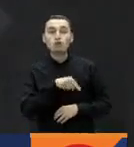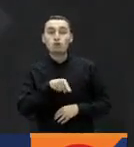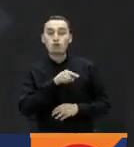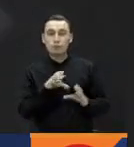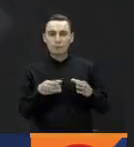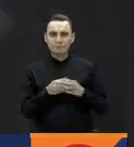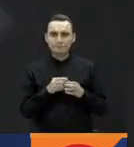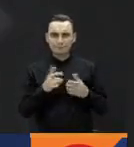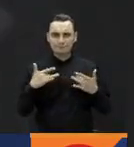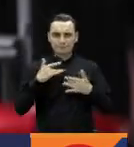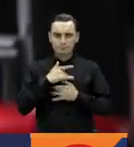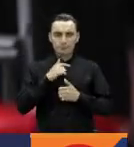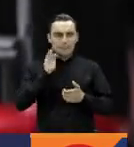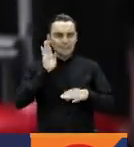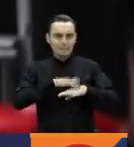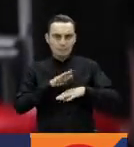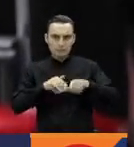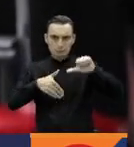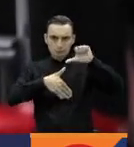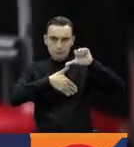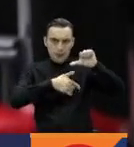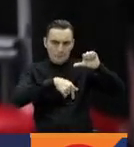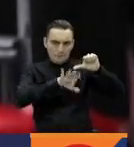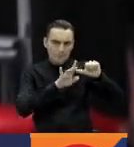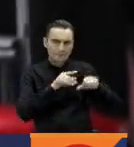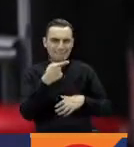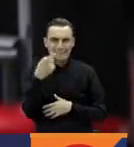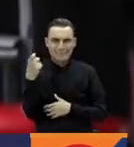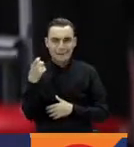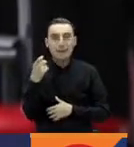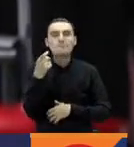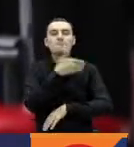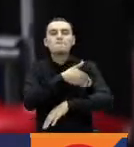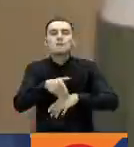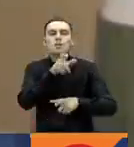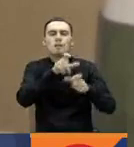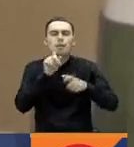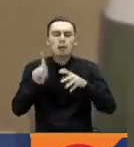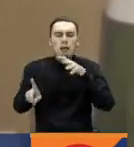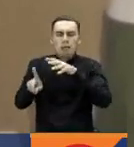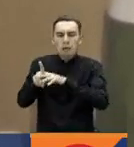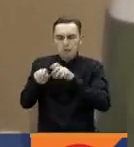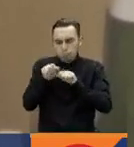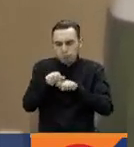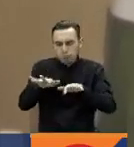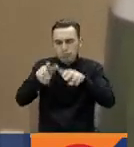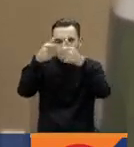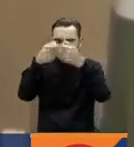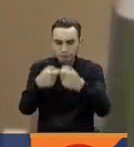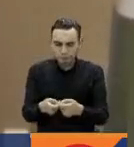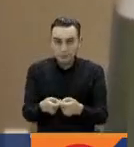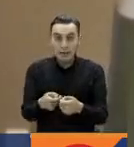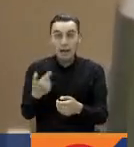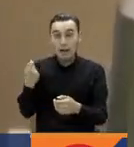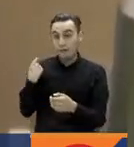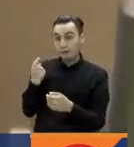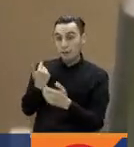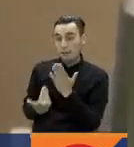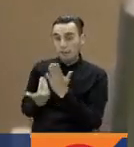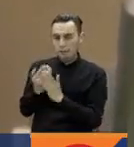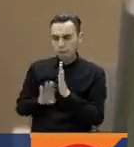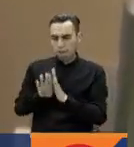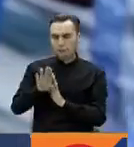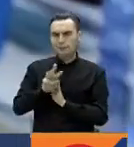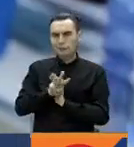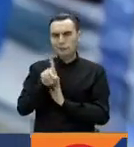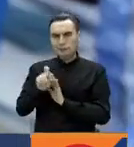confirmó que las Américas superaron el umbral de los 100 millones de casos desde el inicio de la pandemia, con un alza reciente de